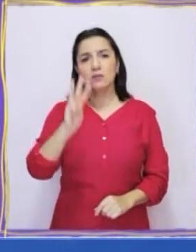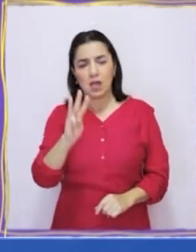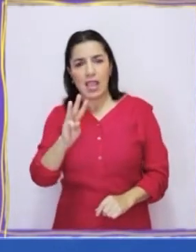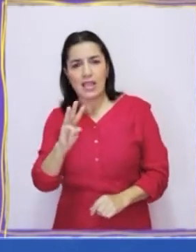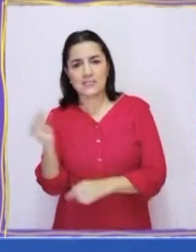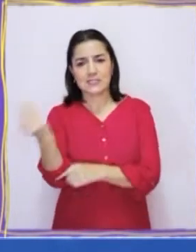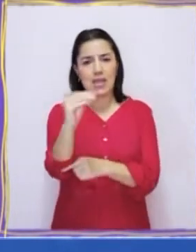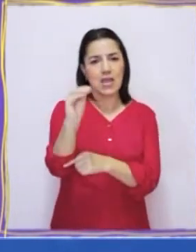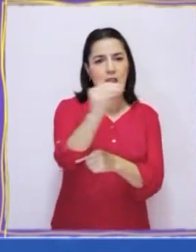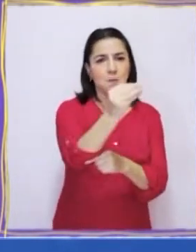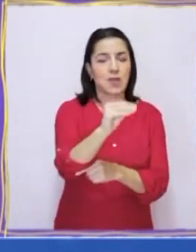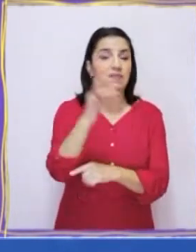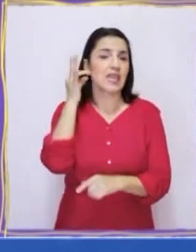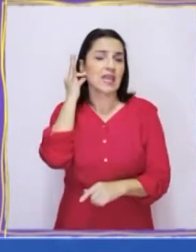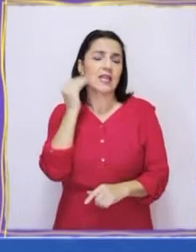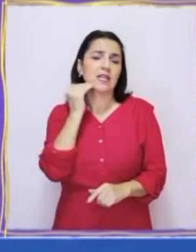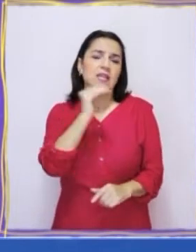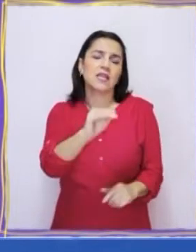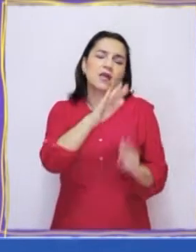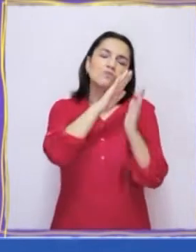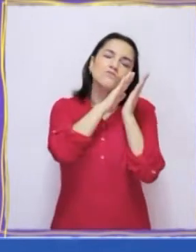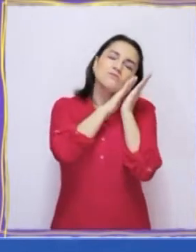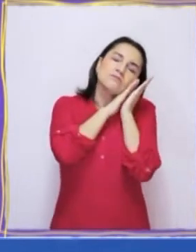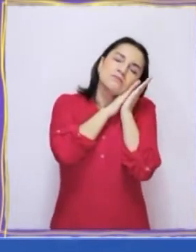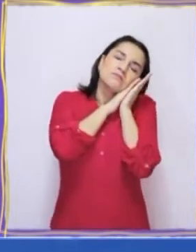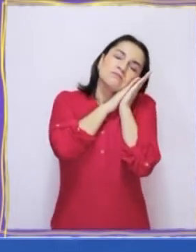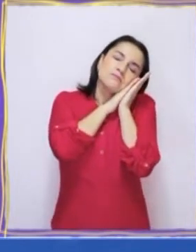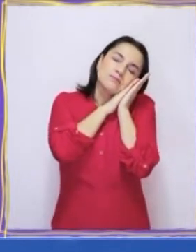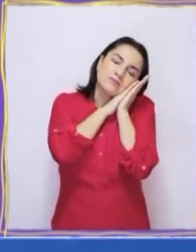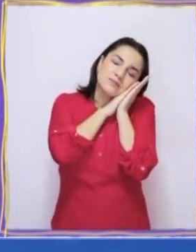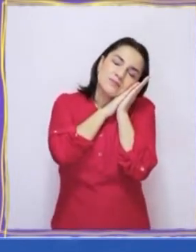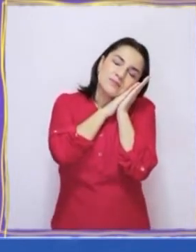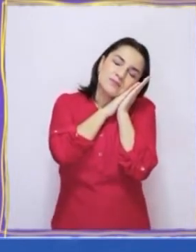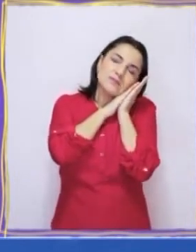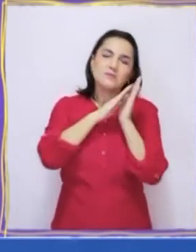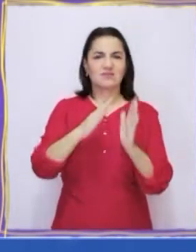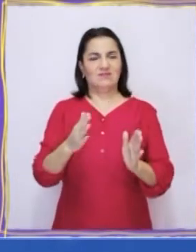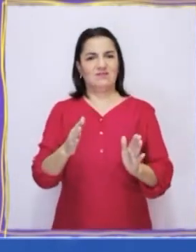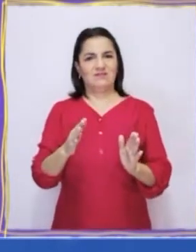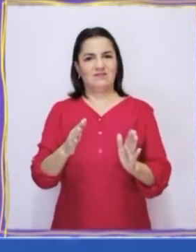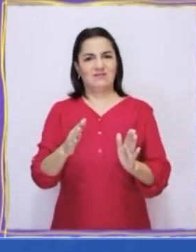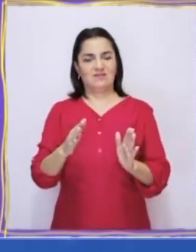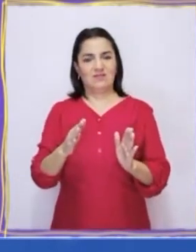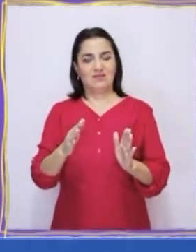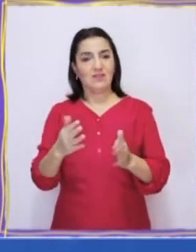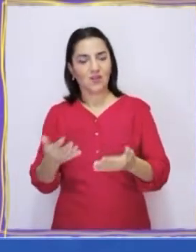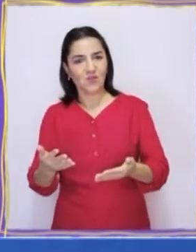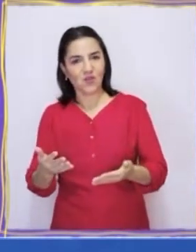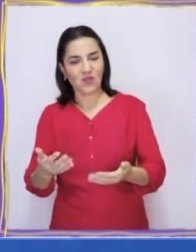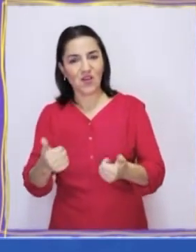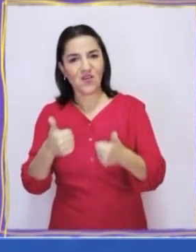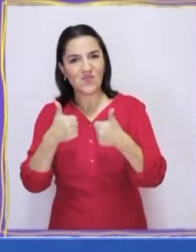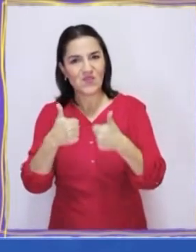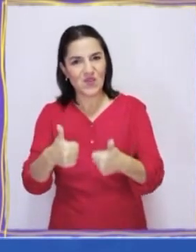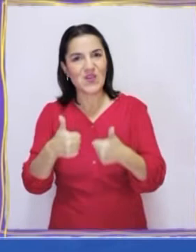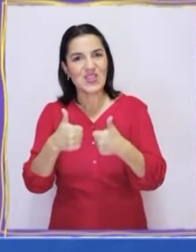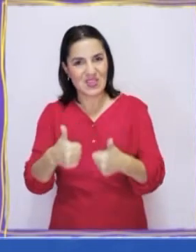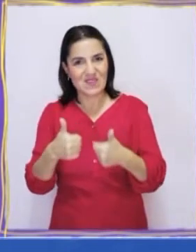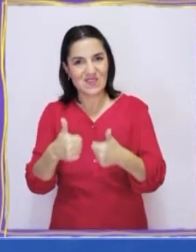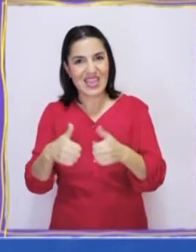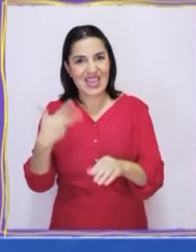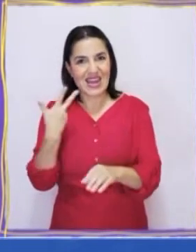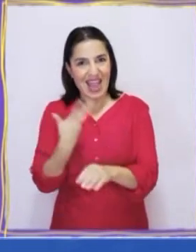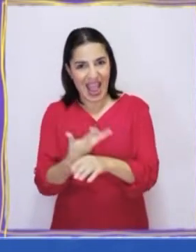y entonces Sofía se duerme profundamente. ¿Cómo? ¡Muy bien! En